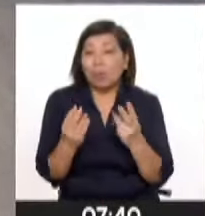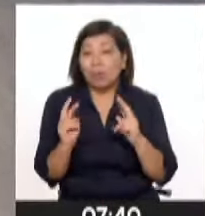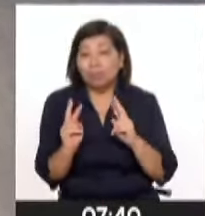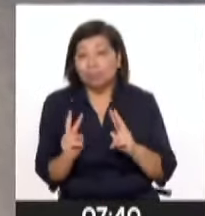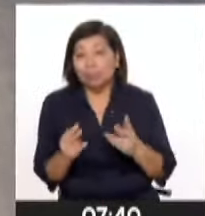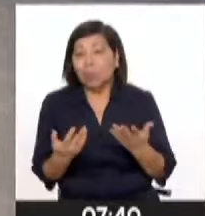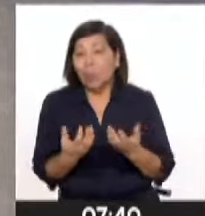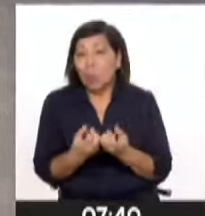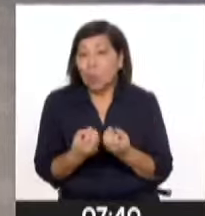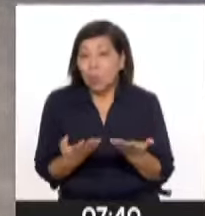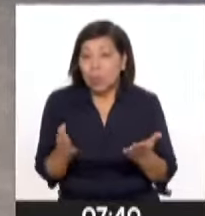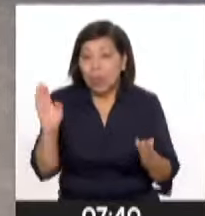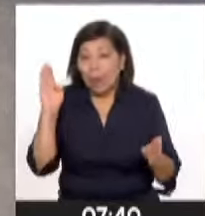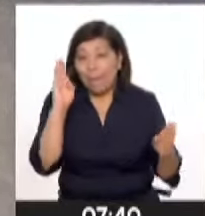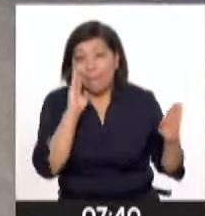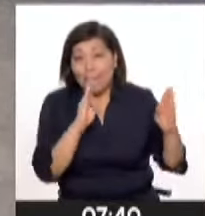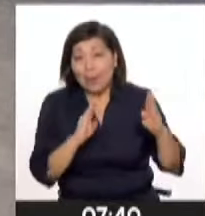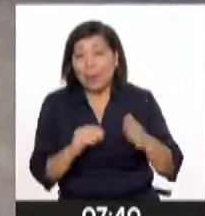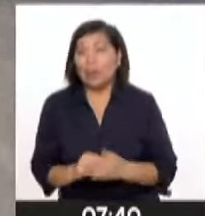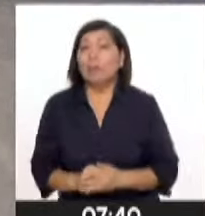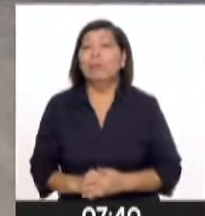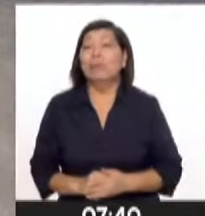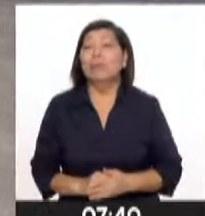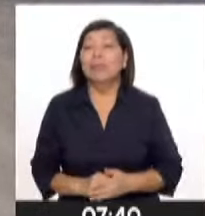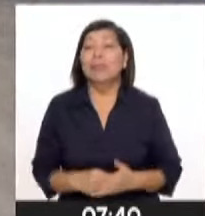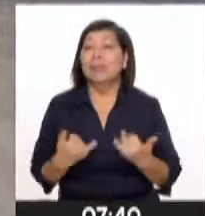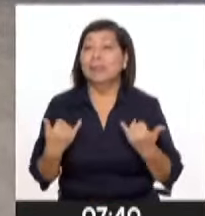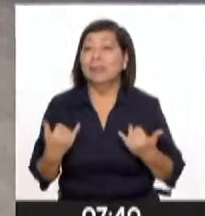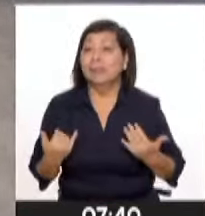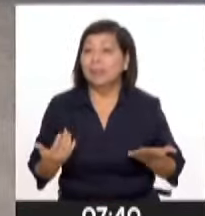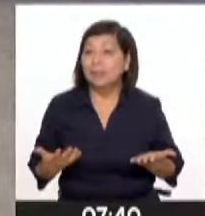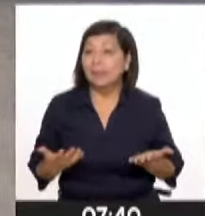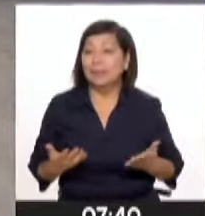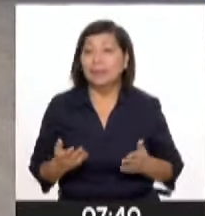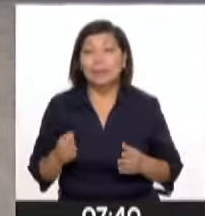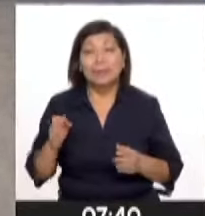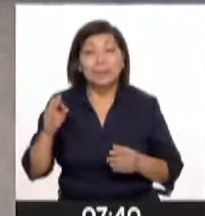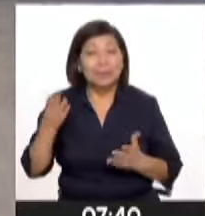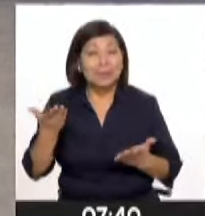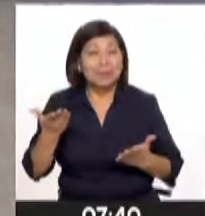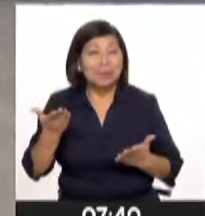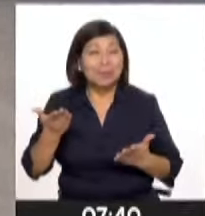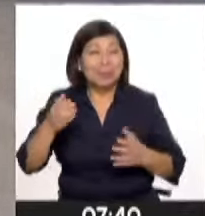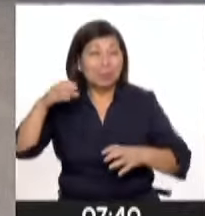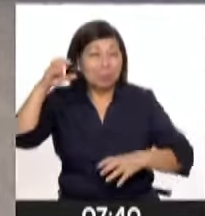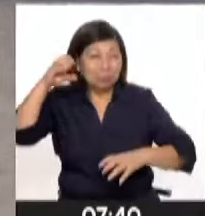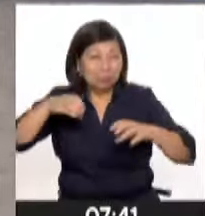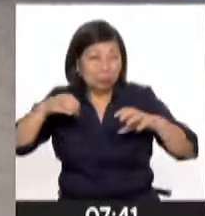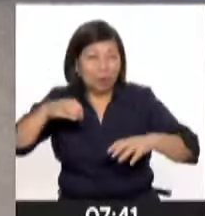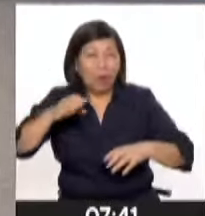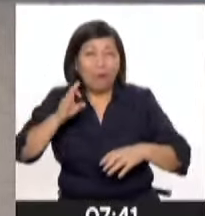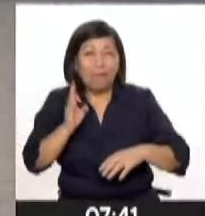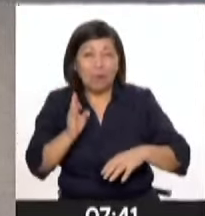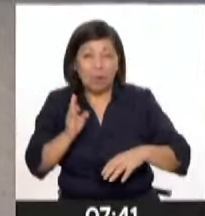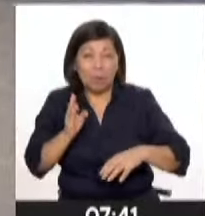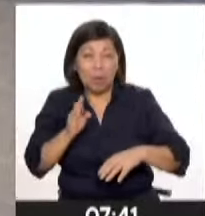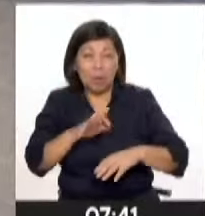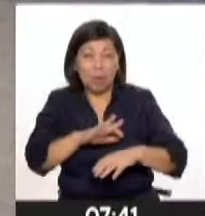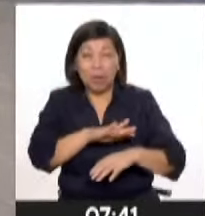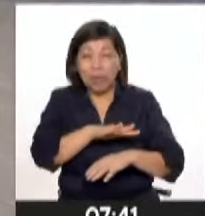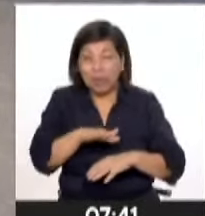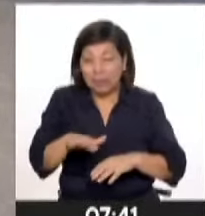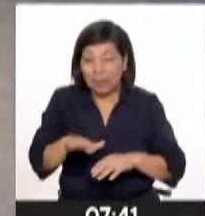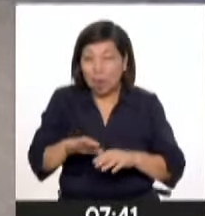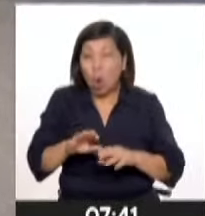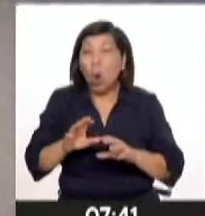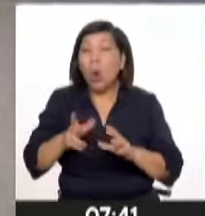expectativa, muchísima preocupación en realidad frente a fenómeno, bueno, el niño costero ya en marcha, el niño global,